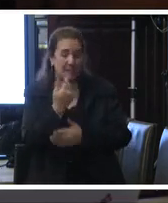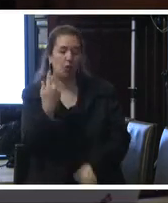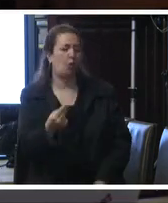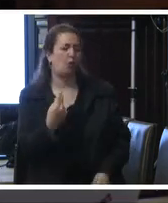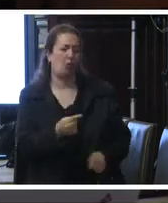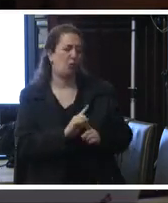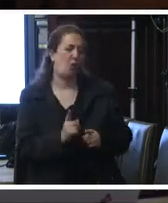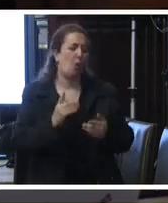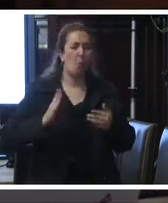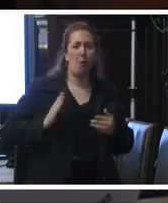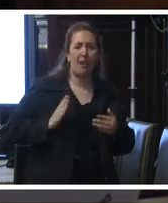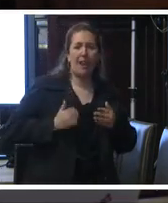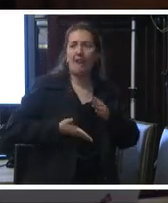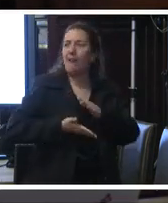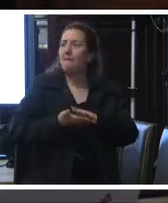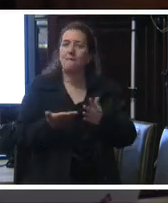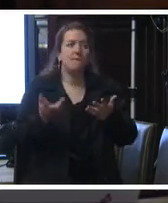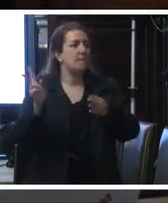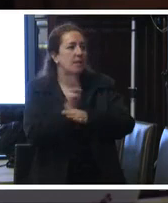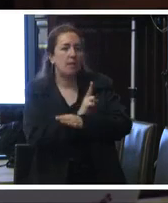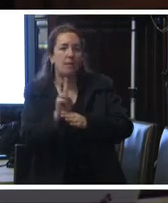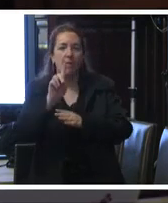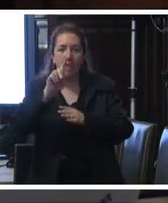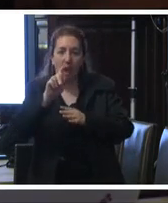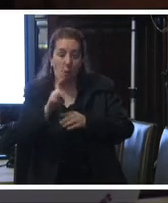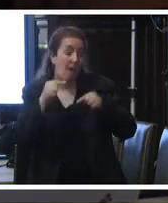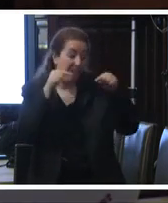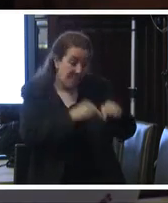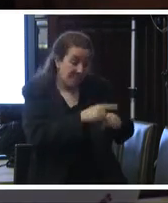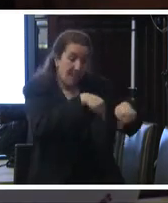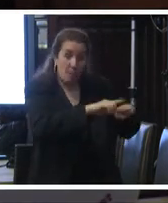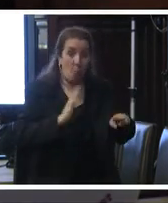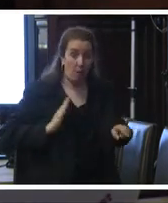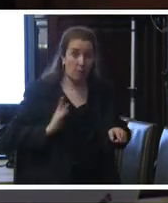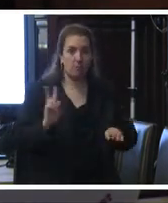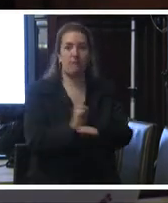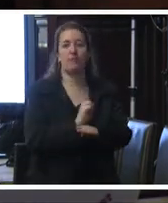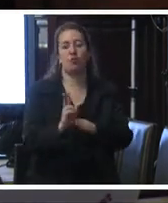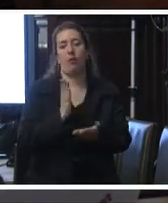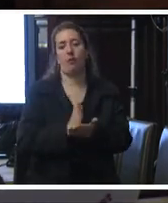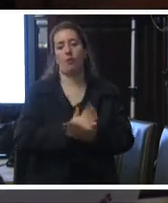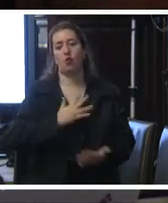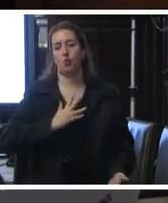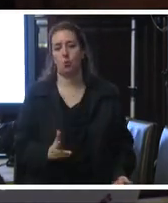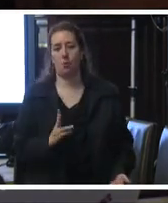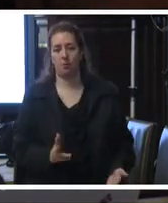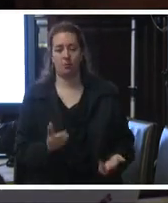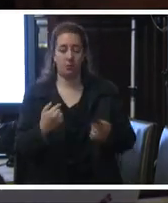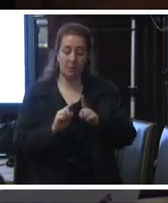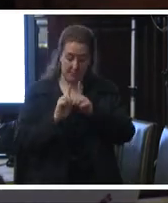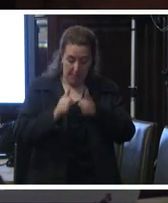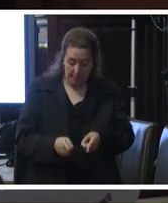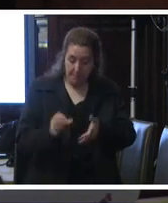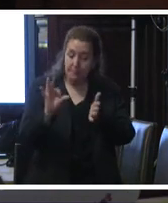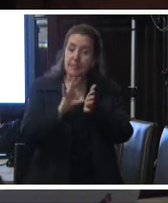salen a defender el agua, sus territorios, son defensoras de derechos humanos. Lo segundo es, en los sistemas de